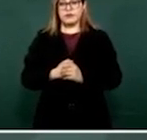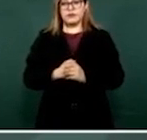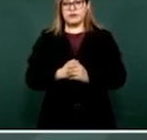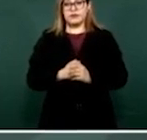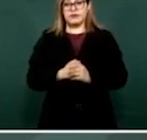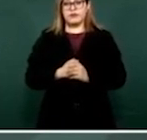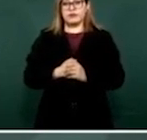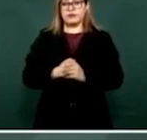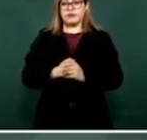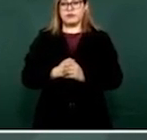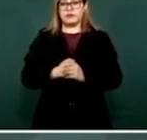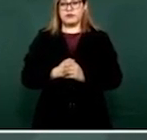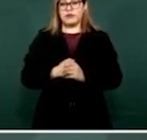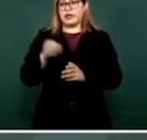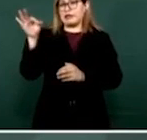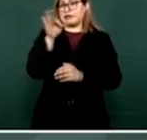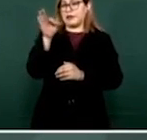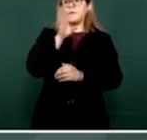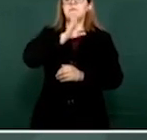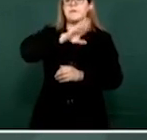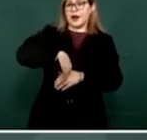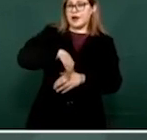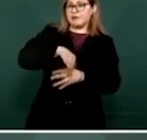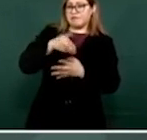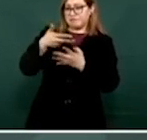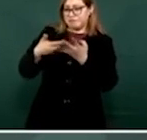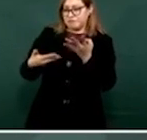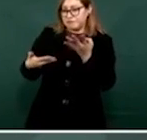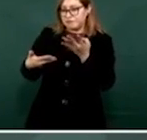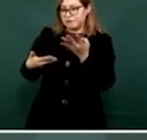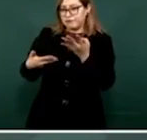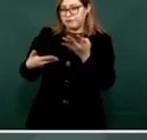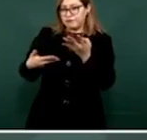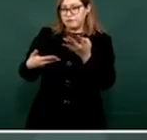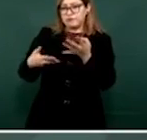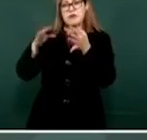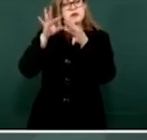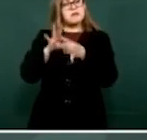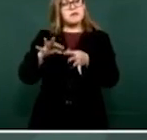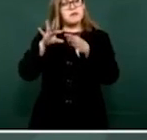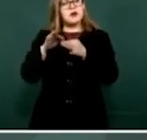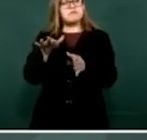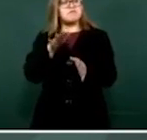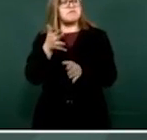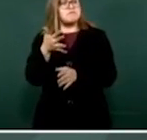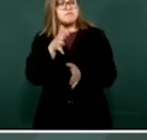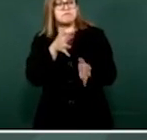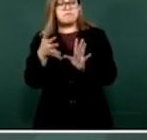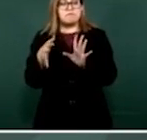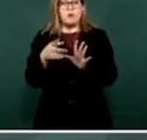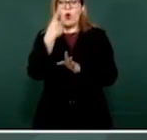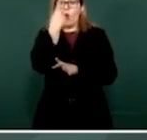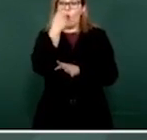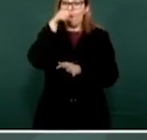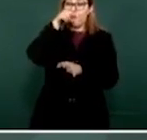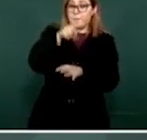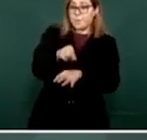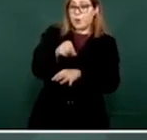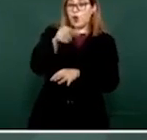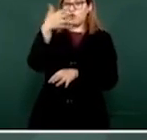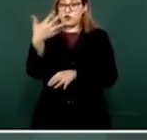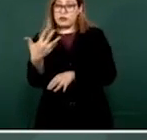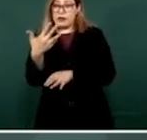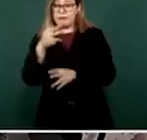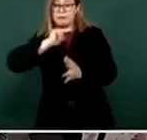no están mal las cosas, estamos hablando de un promedio de